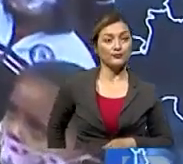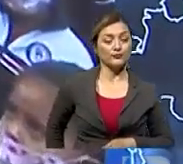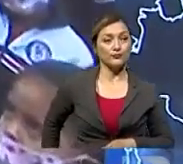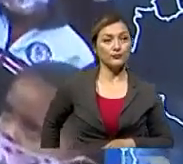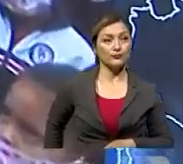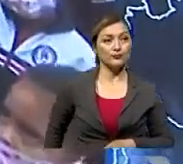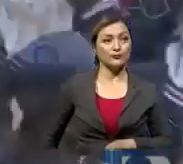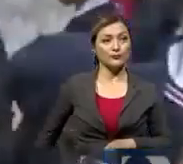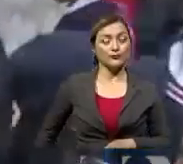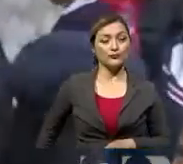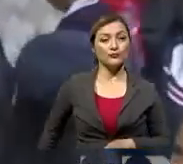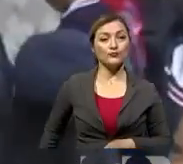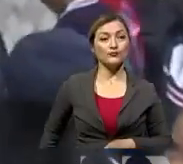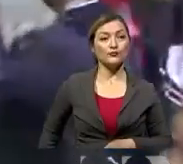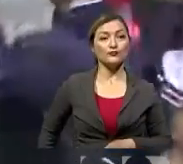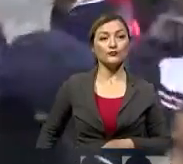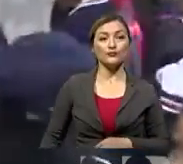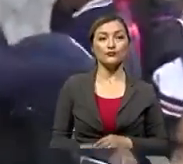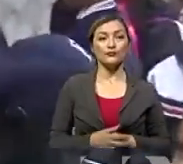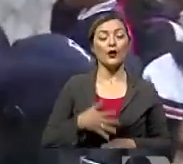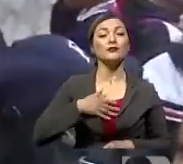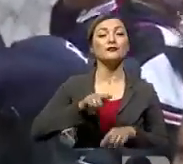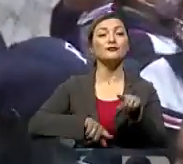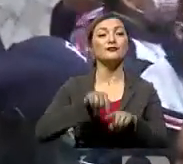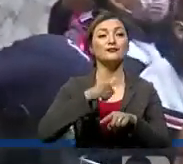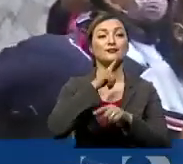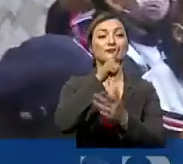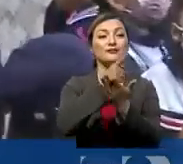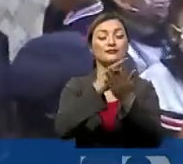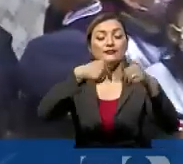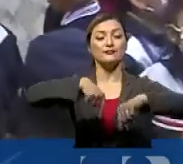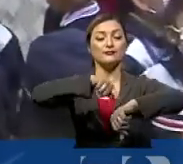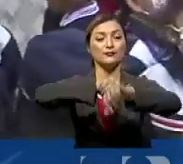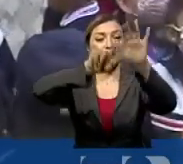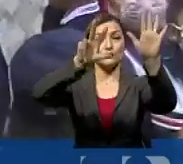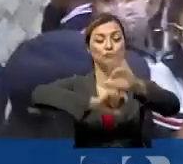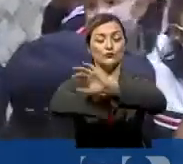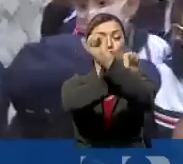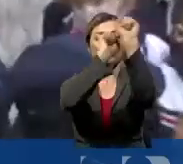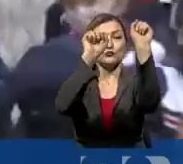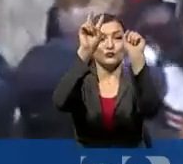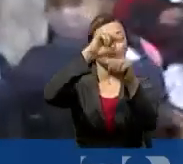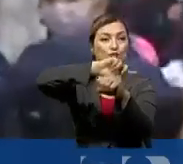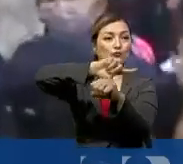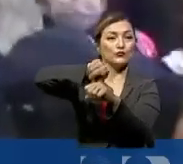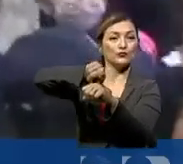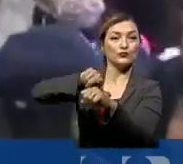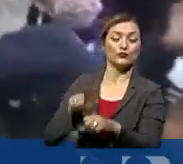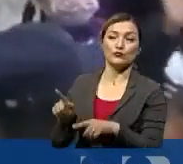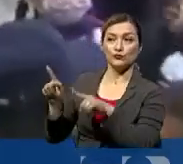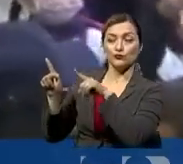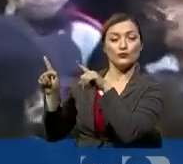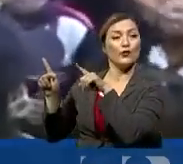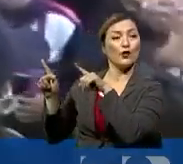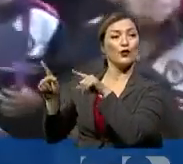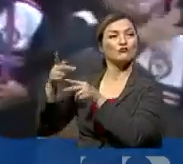¿Qué tal, compañeras, amigos televidentes? Muy buenos días. Efectivamente, 8 y 2 de la mañana y nosotros nos encontramos en la parroquia de Guayabamba, en la Unidad Educativa San Francisco